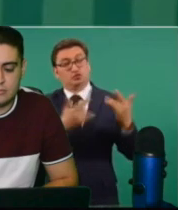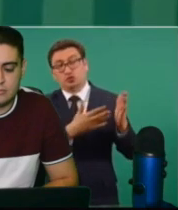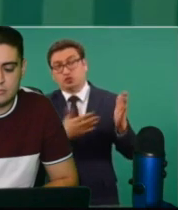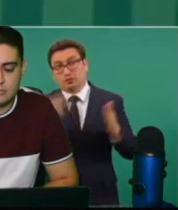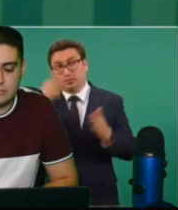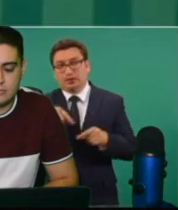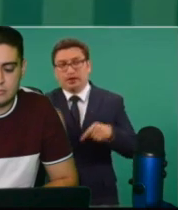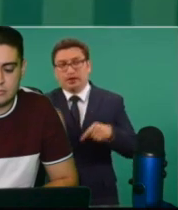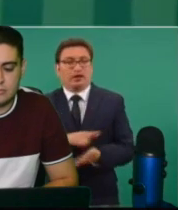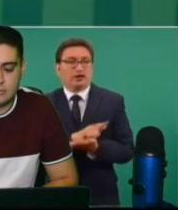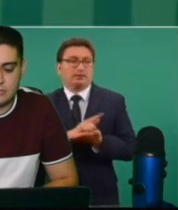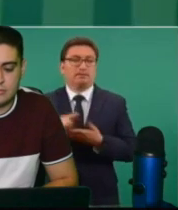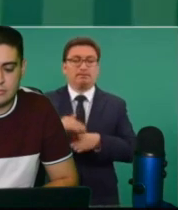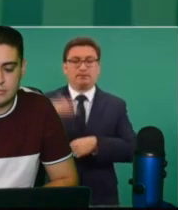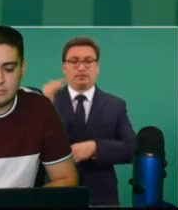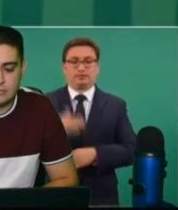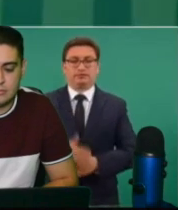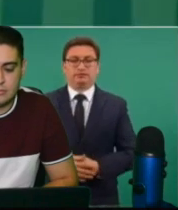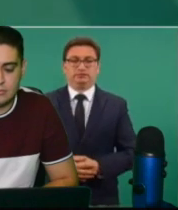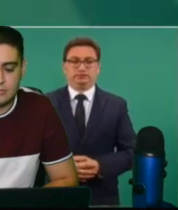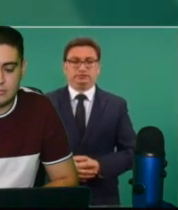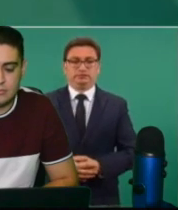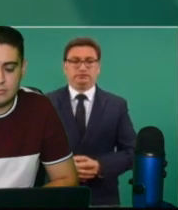de México.